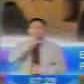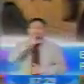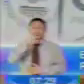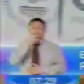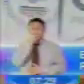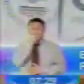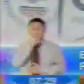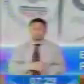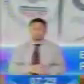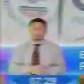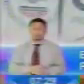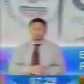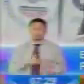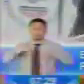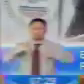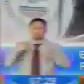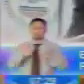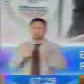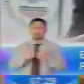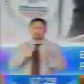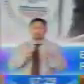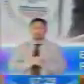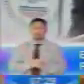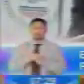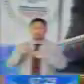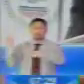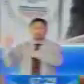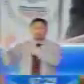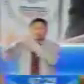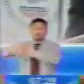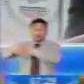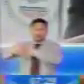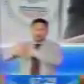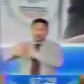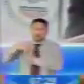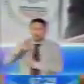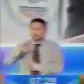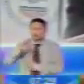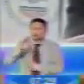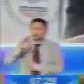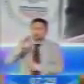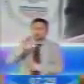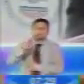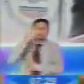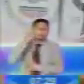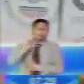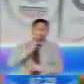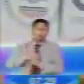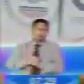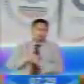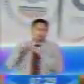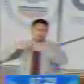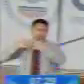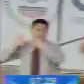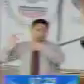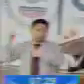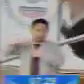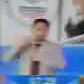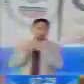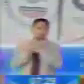ventiladores. Estos equipos acá salieron de la fábrica hace unos 4, quizás 5 días en los Estados